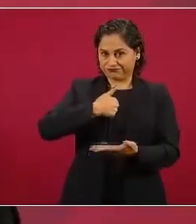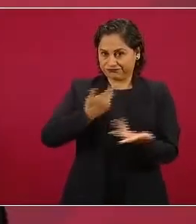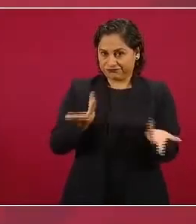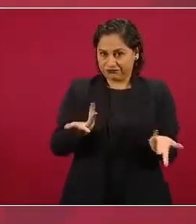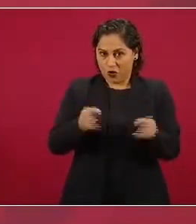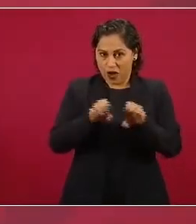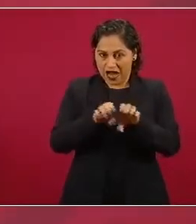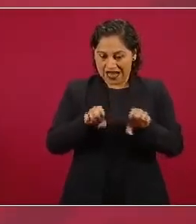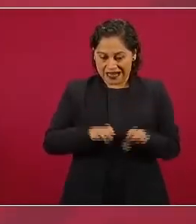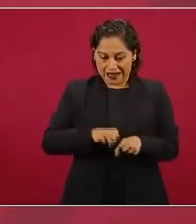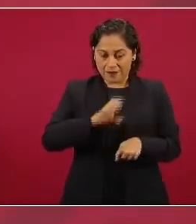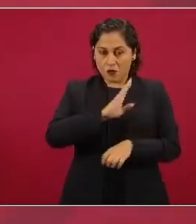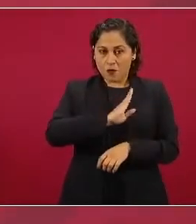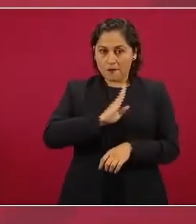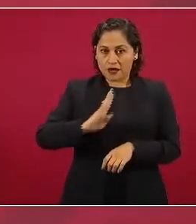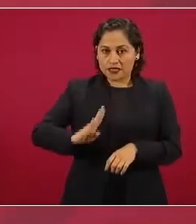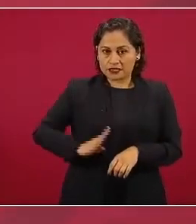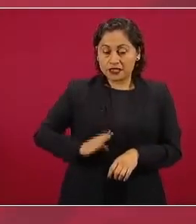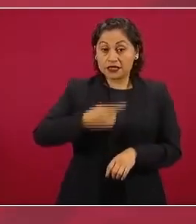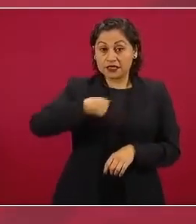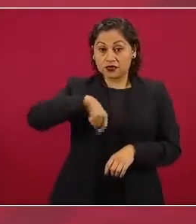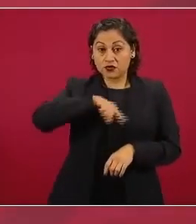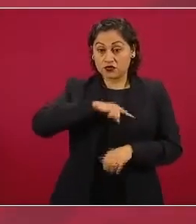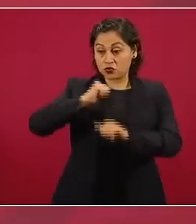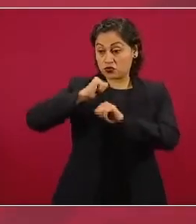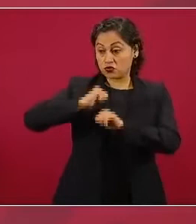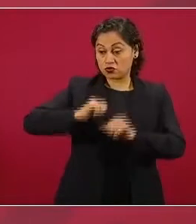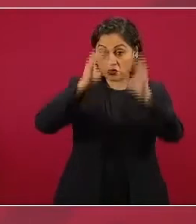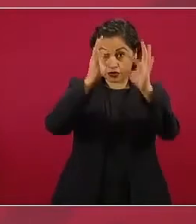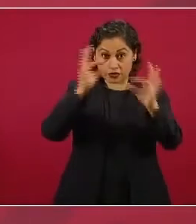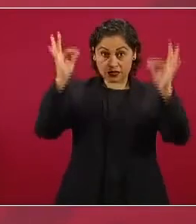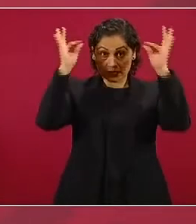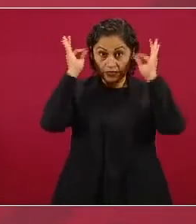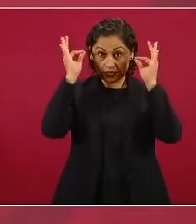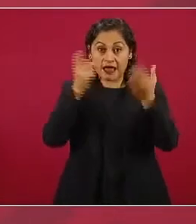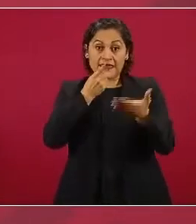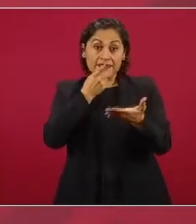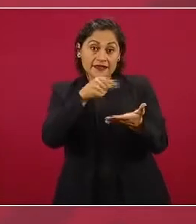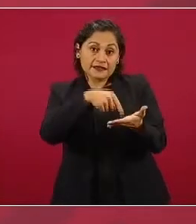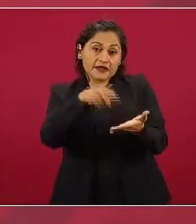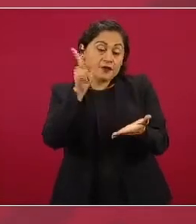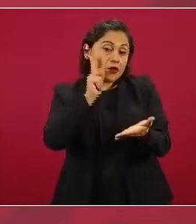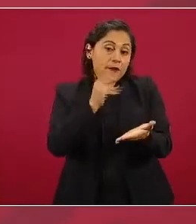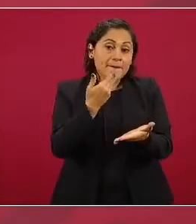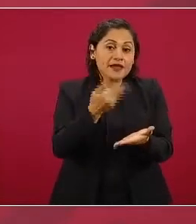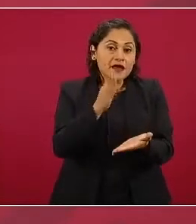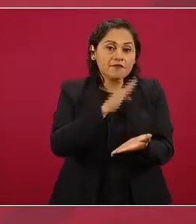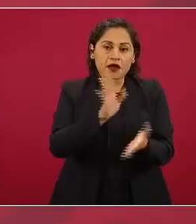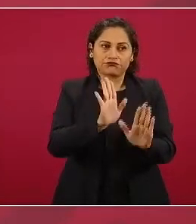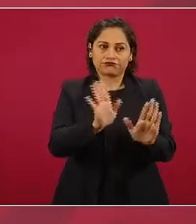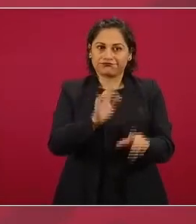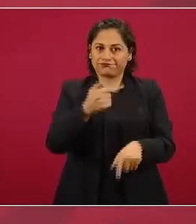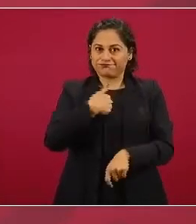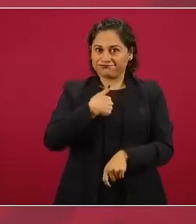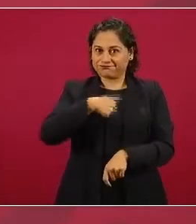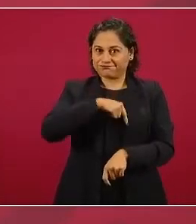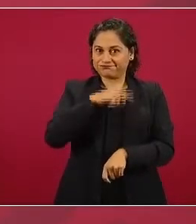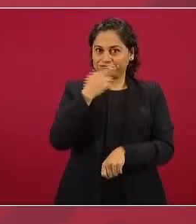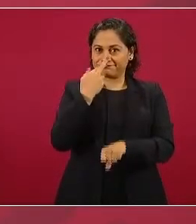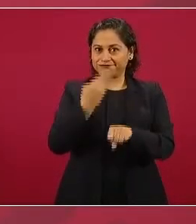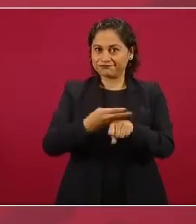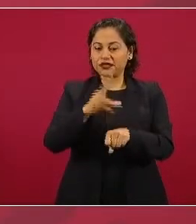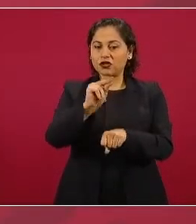en este caso a la Cancillería, calificar esas evidencias. En segundo lugar, nosotros no